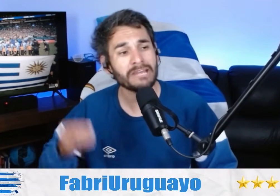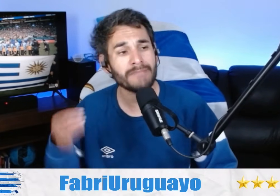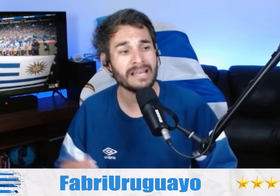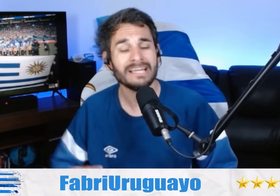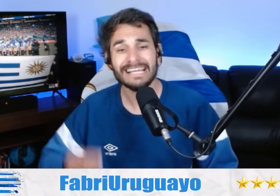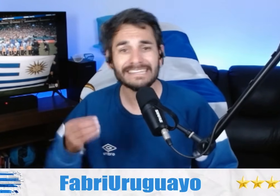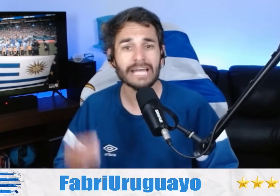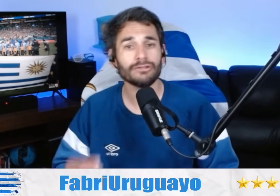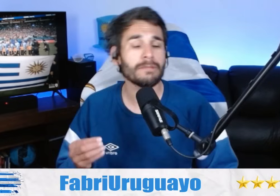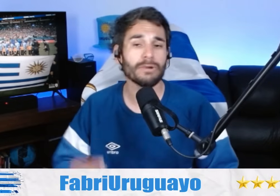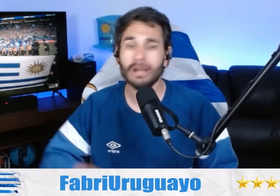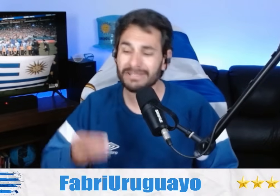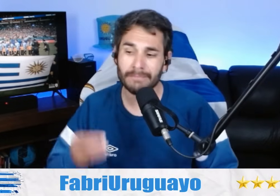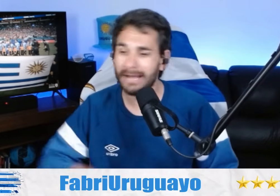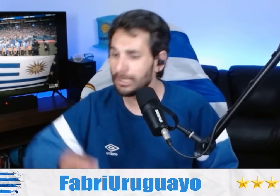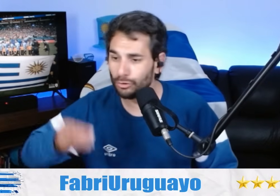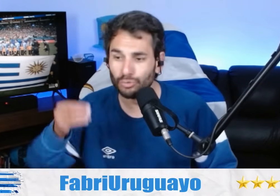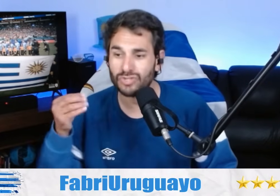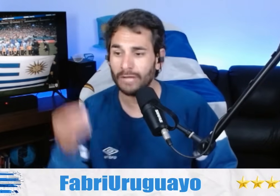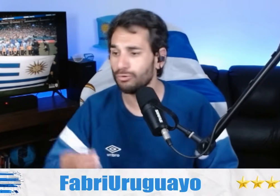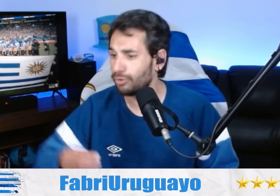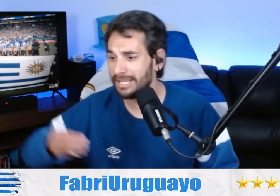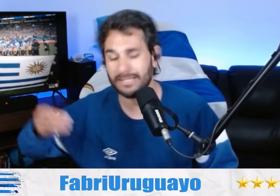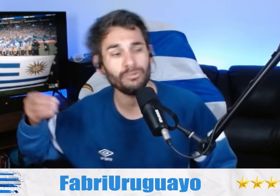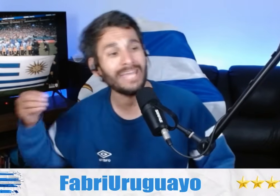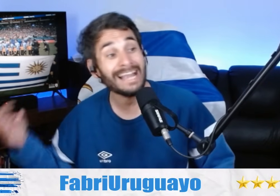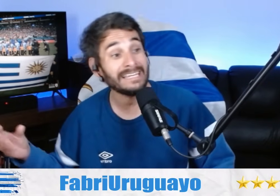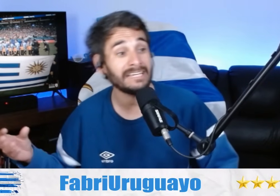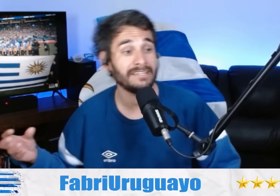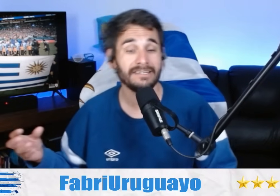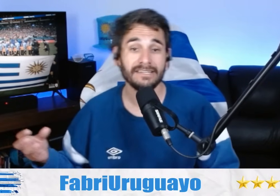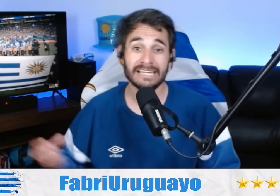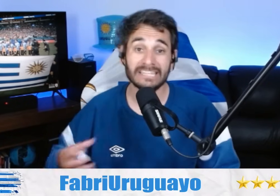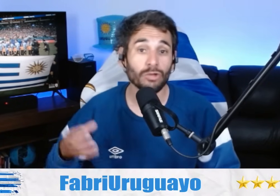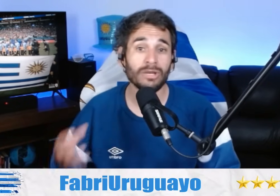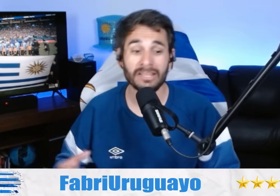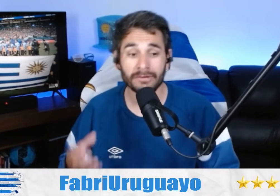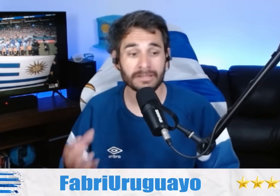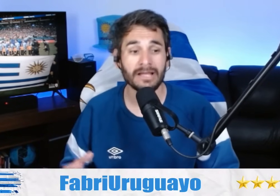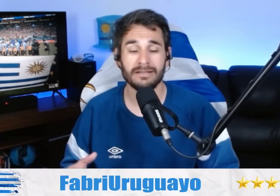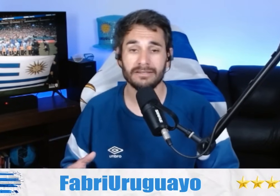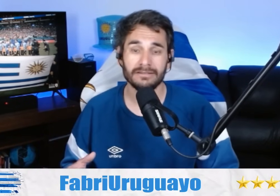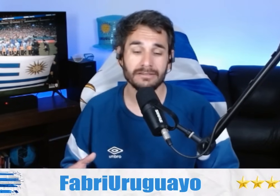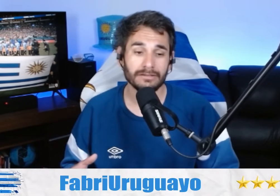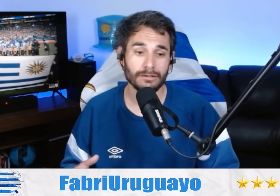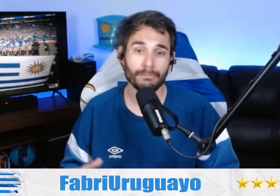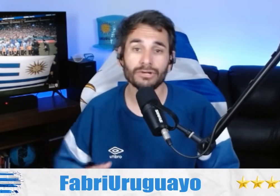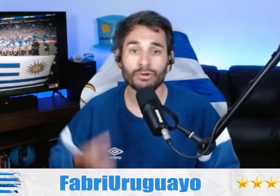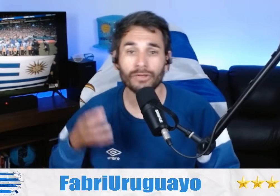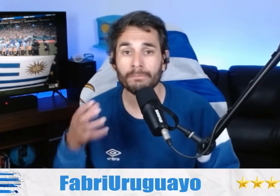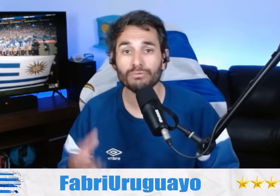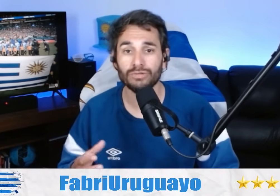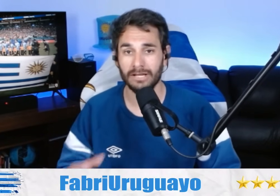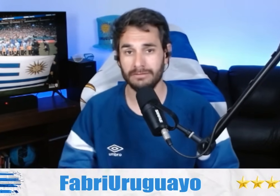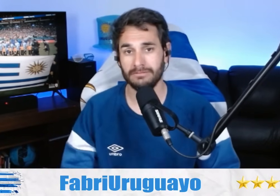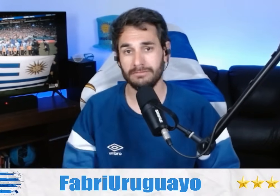mal te va a ir mal tarde o temprano la vas a pagar con tu salud con la salud de alguien que te duela de verdad por hijo de